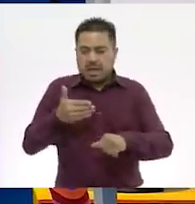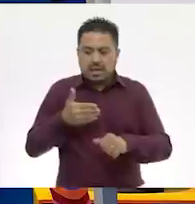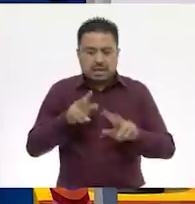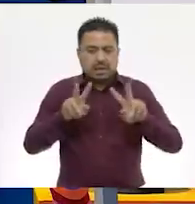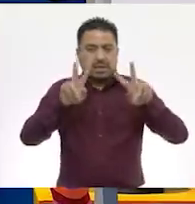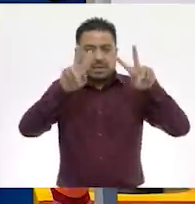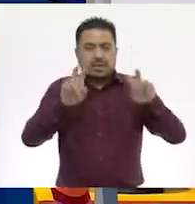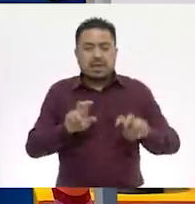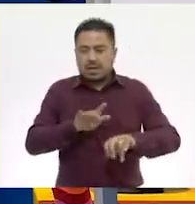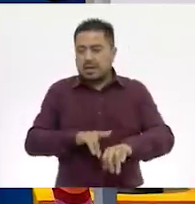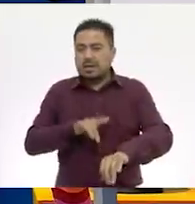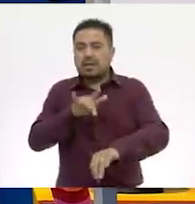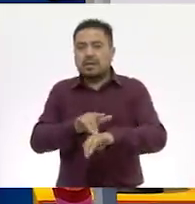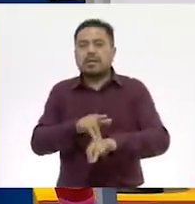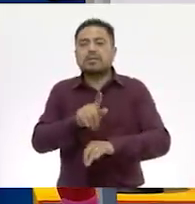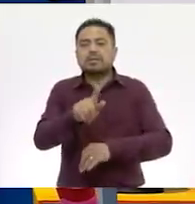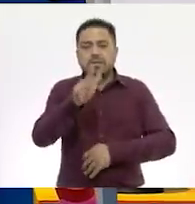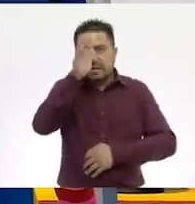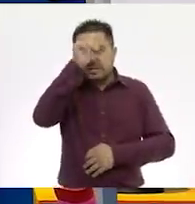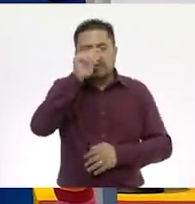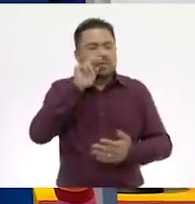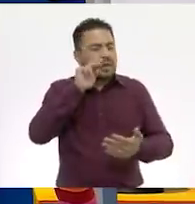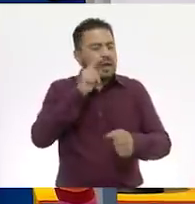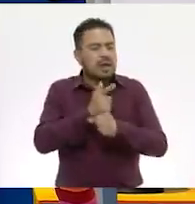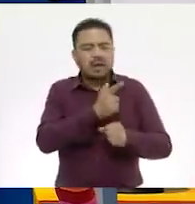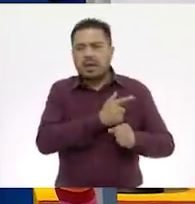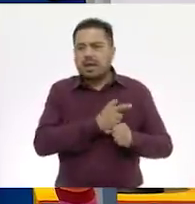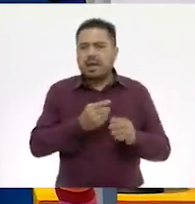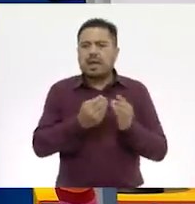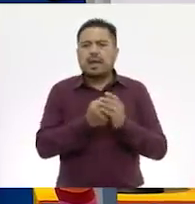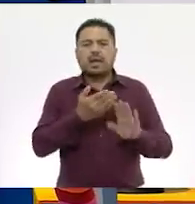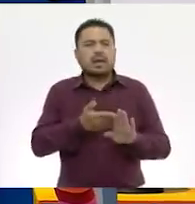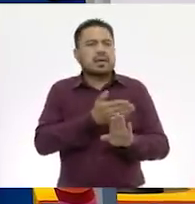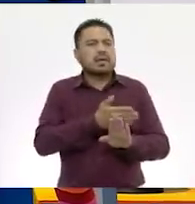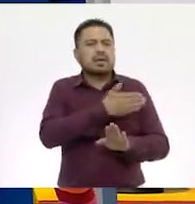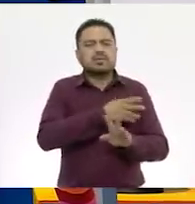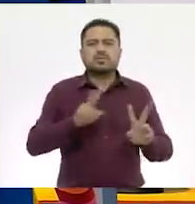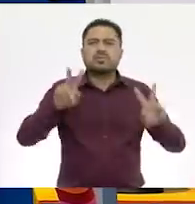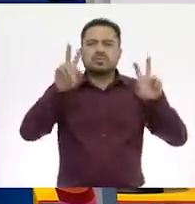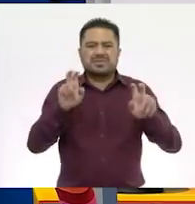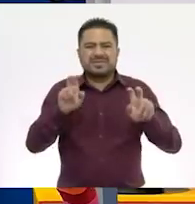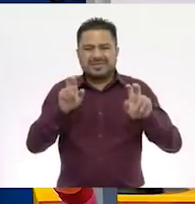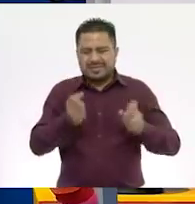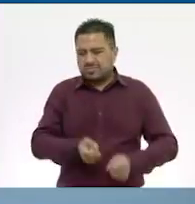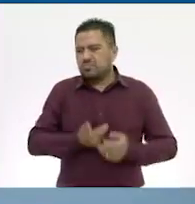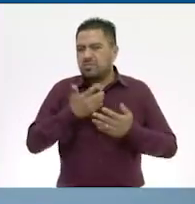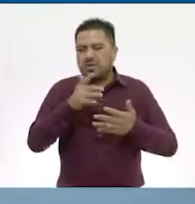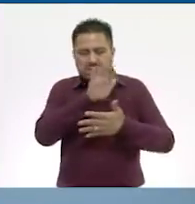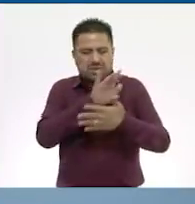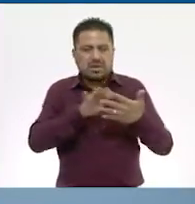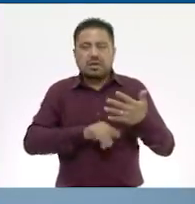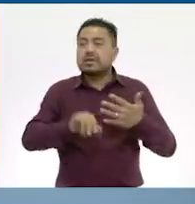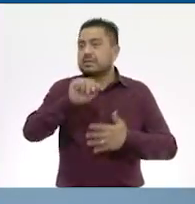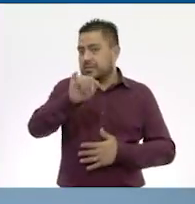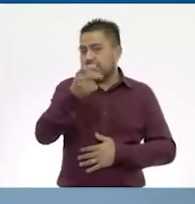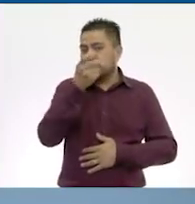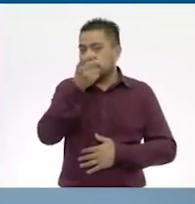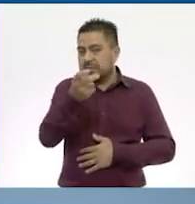eso significa que recuerdan lo que ya habíamos visto en clases anteriores sobre las fábulas y los refranes. Sí, por